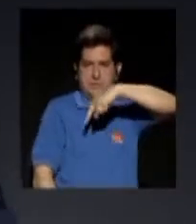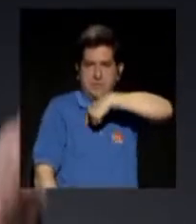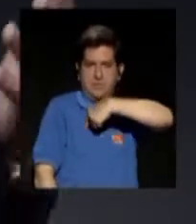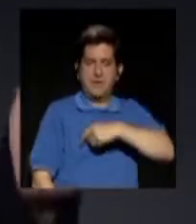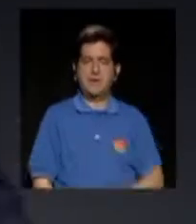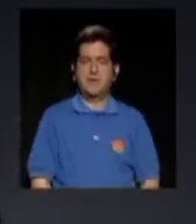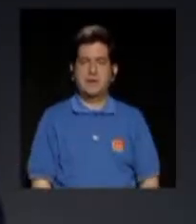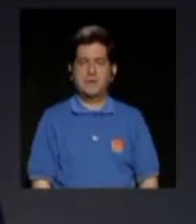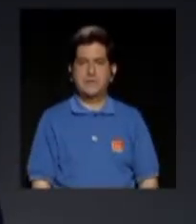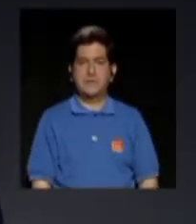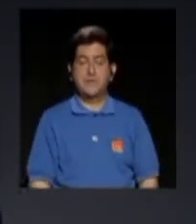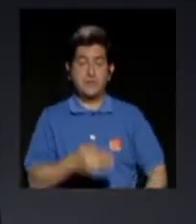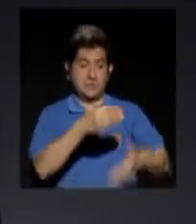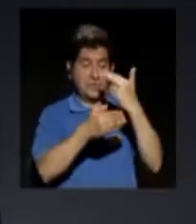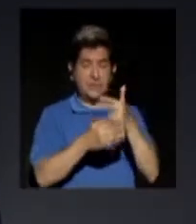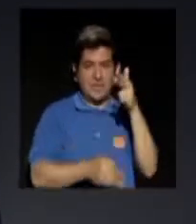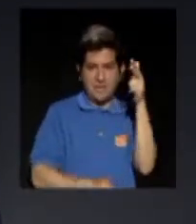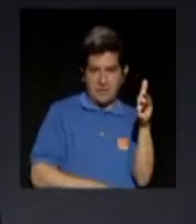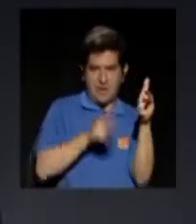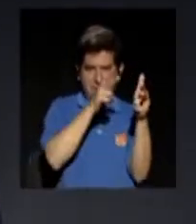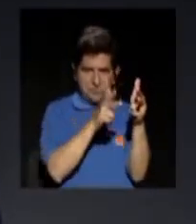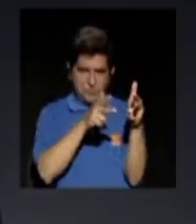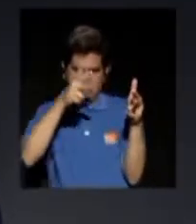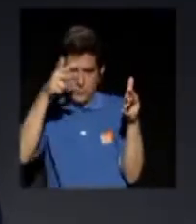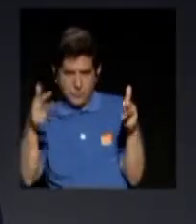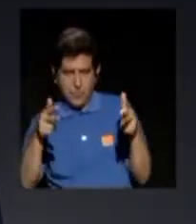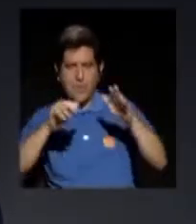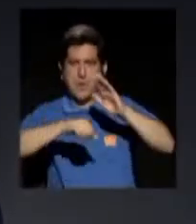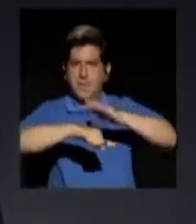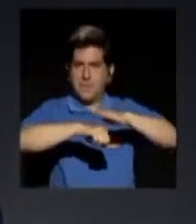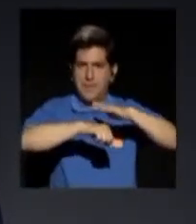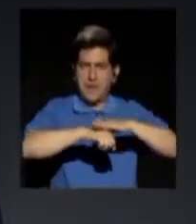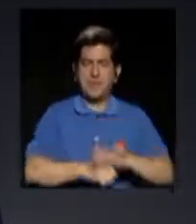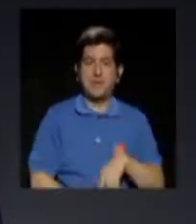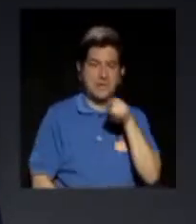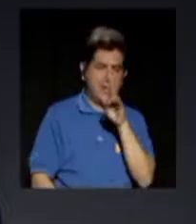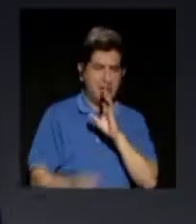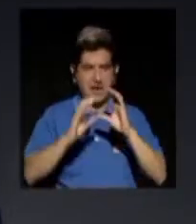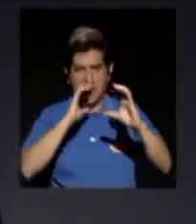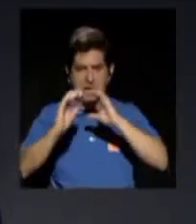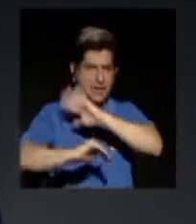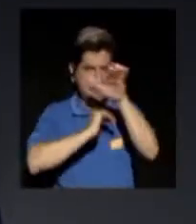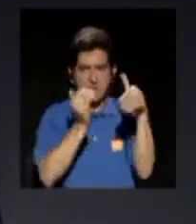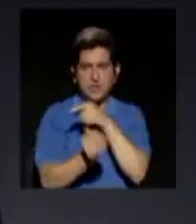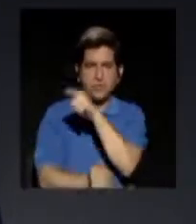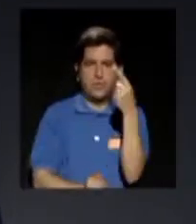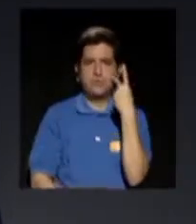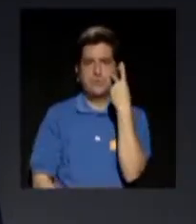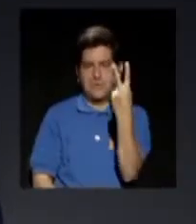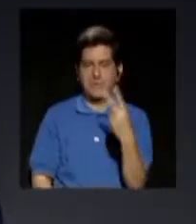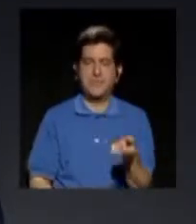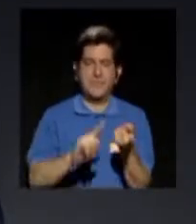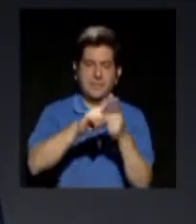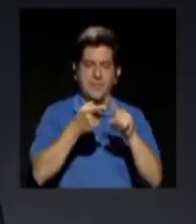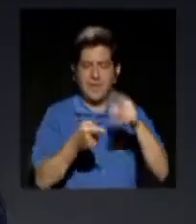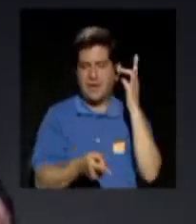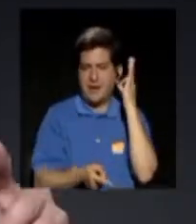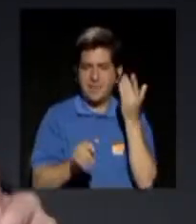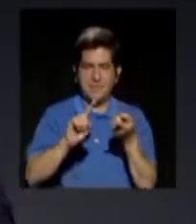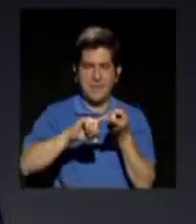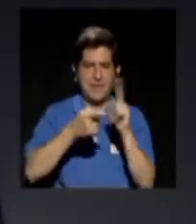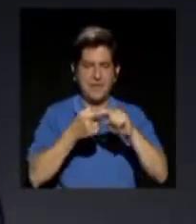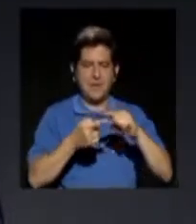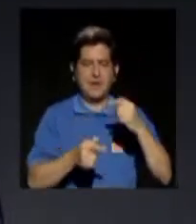y detrás de las cámaras hacen posible que esta conversación llegue a todos ustedes, amigas y amigos, a todos